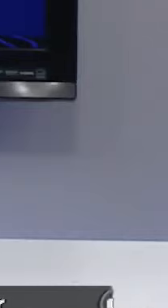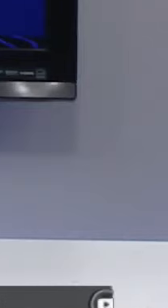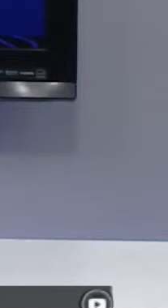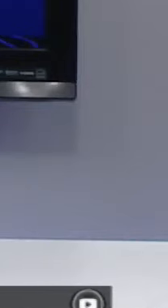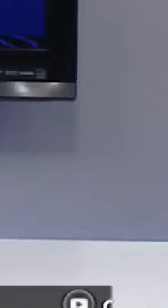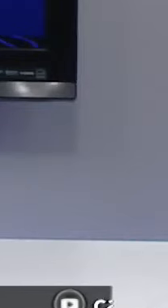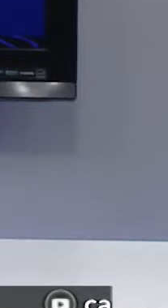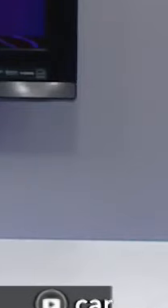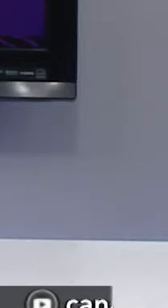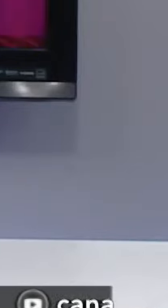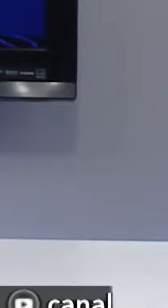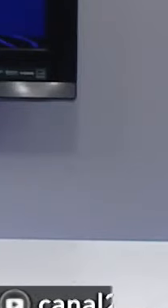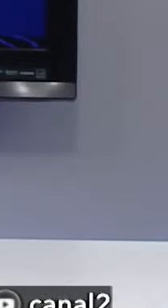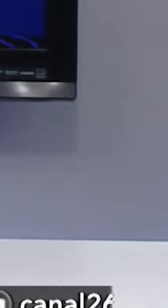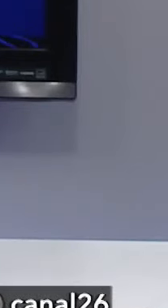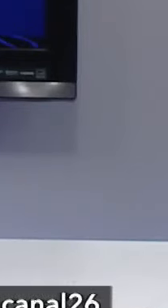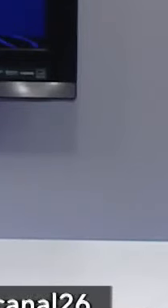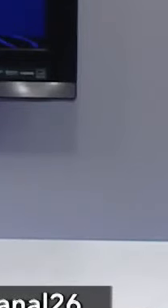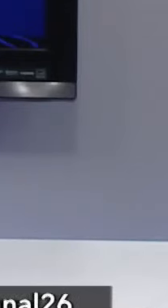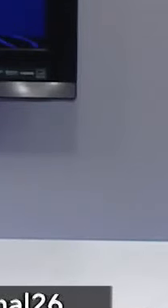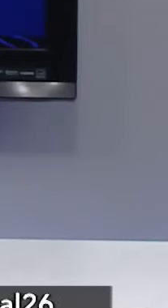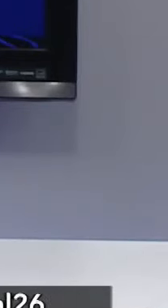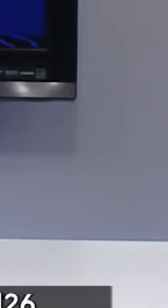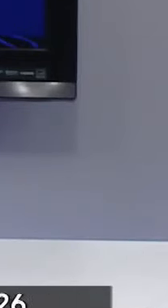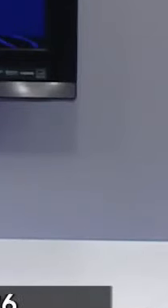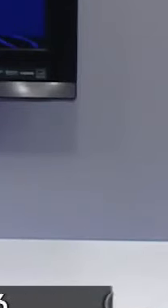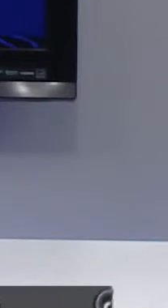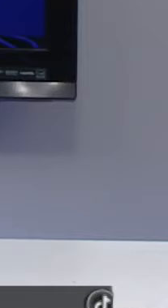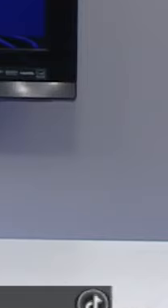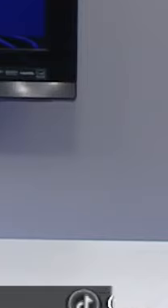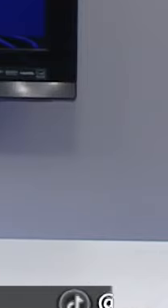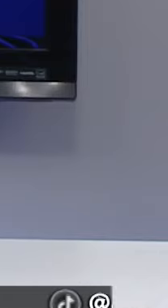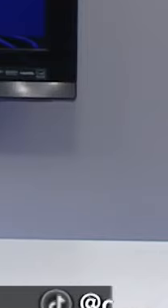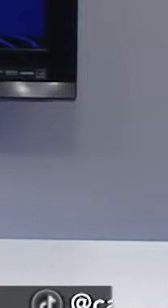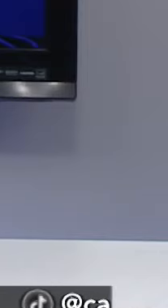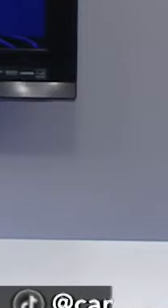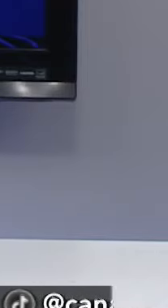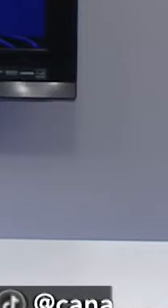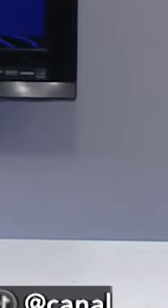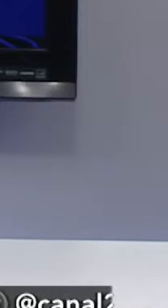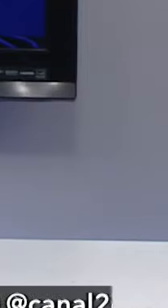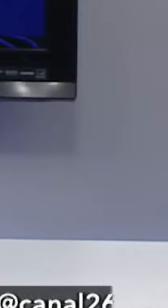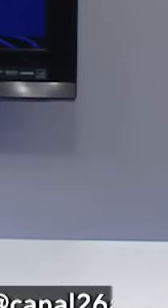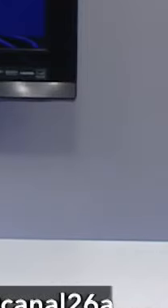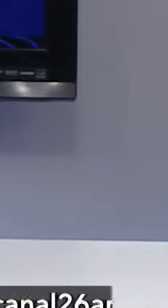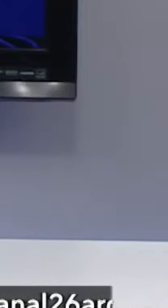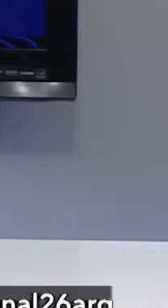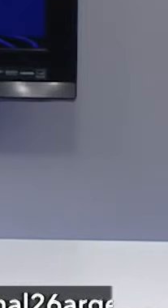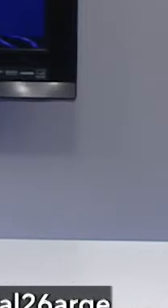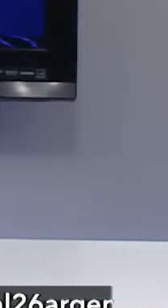y quien también habló en las últimas horas En referencia a este tema y al pedido de asilo político por parte de Edmundo González